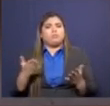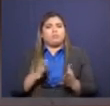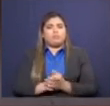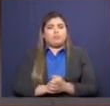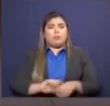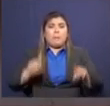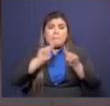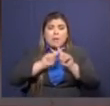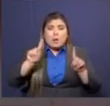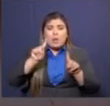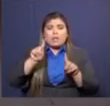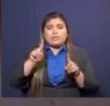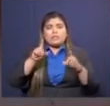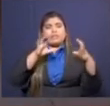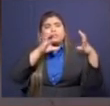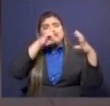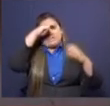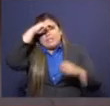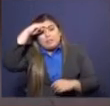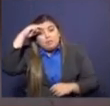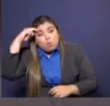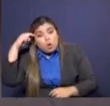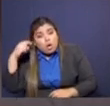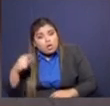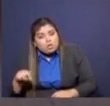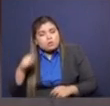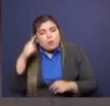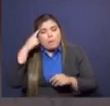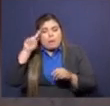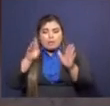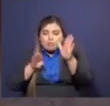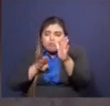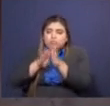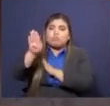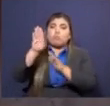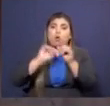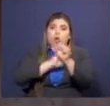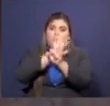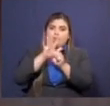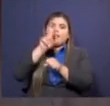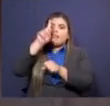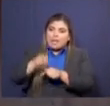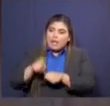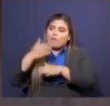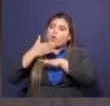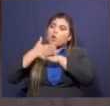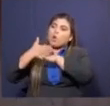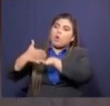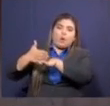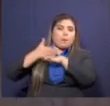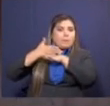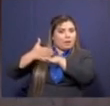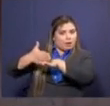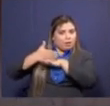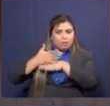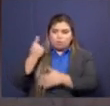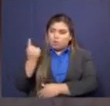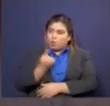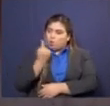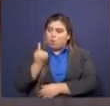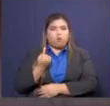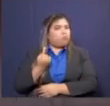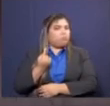El esfuerzo para superar la pandemia tiene que ser compartido.